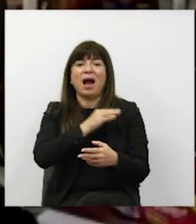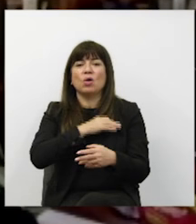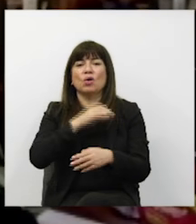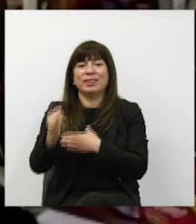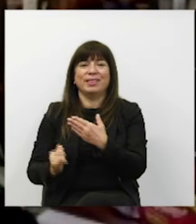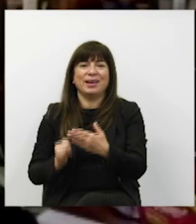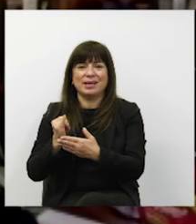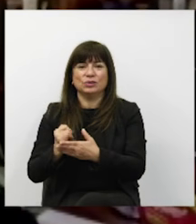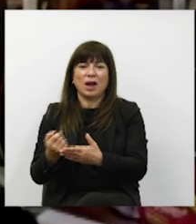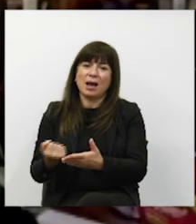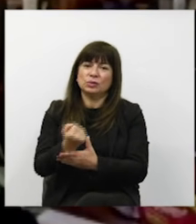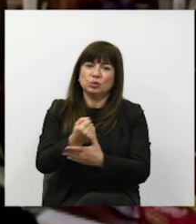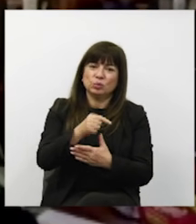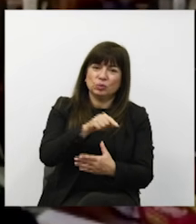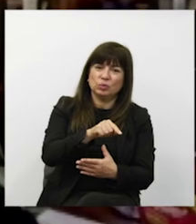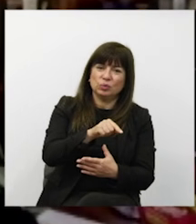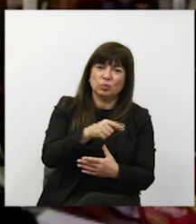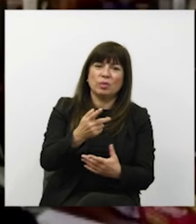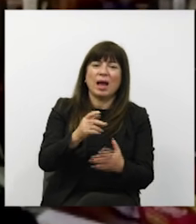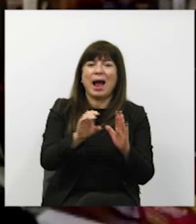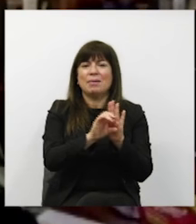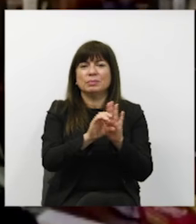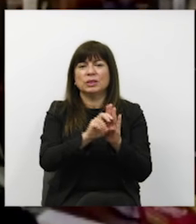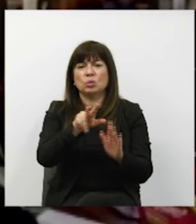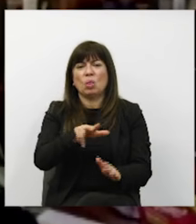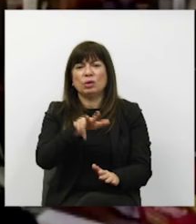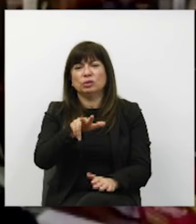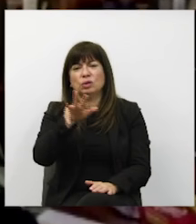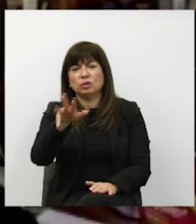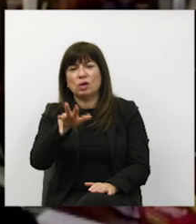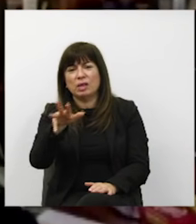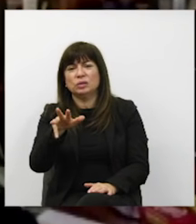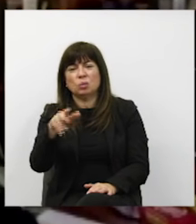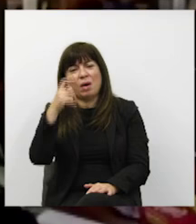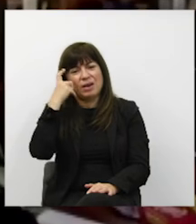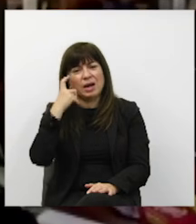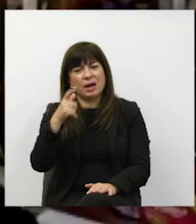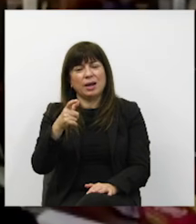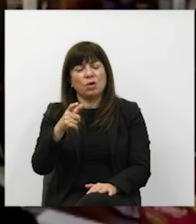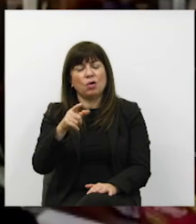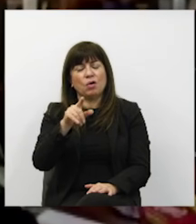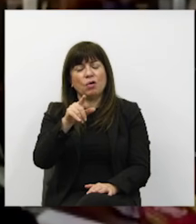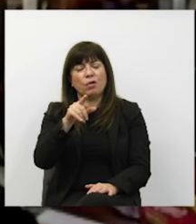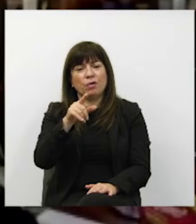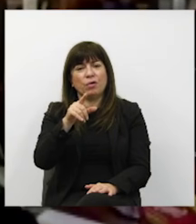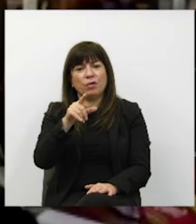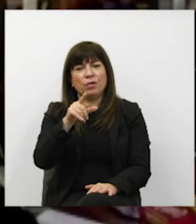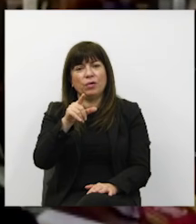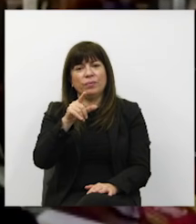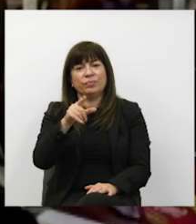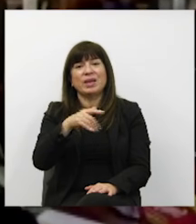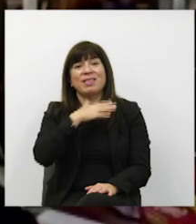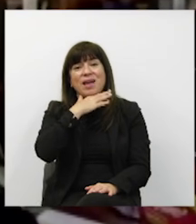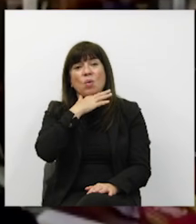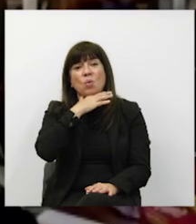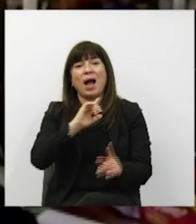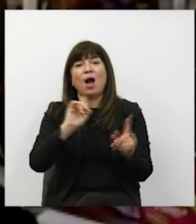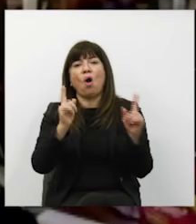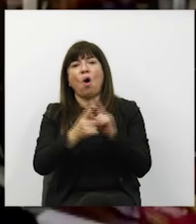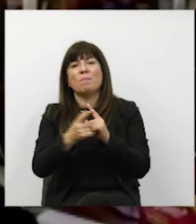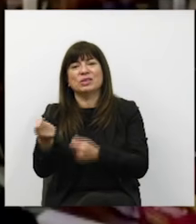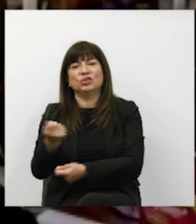internacionales, pero el capítulo, ya no me acuerdo, el 18 y el 19, creo que eran, Nicolás, de conversión de deuda en